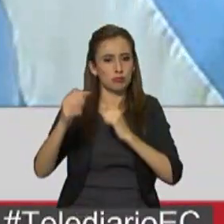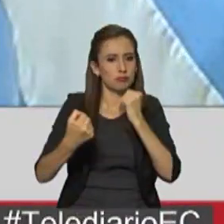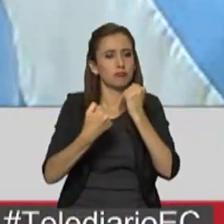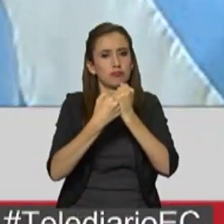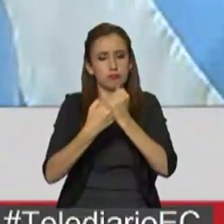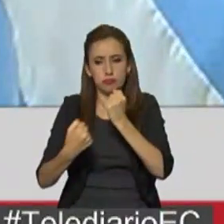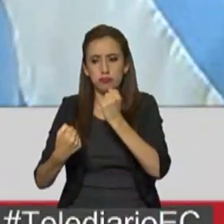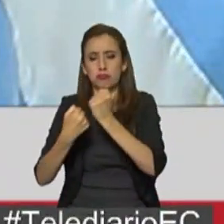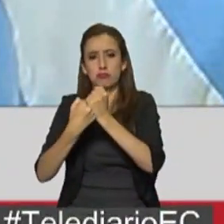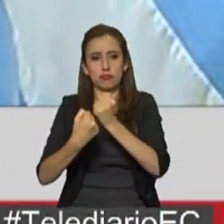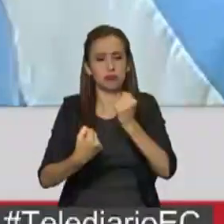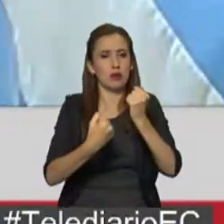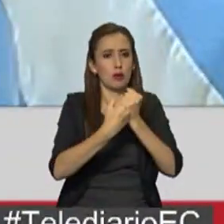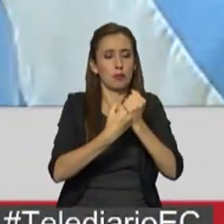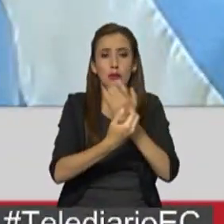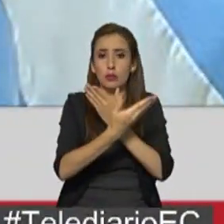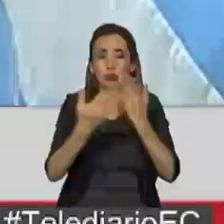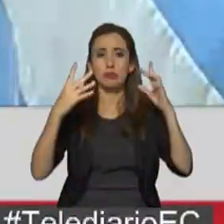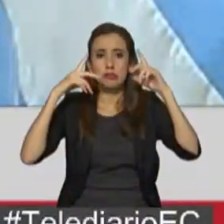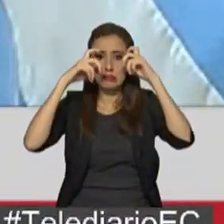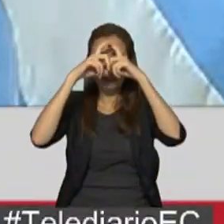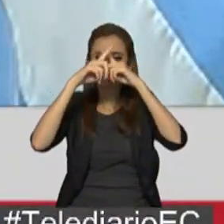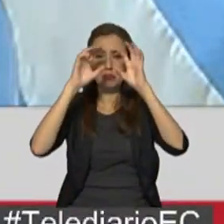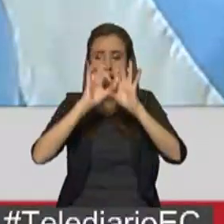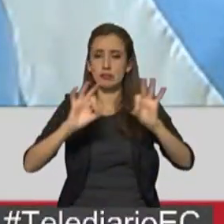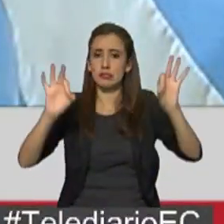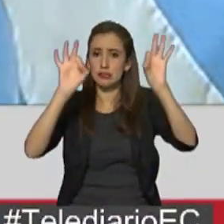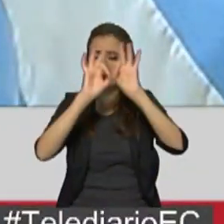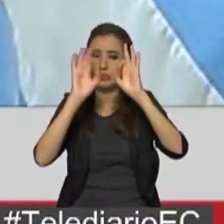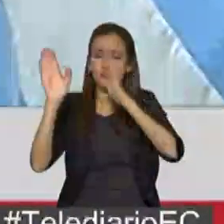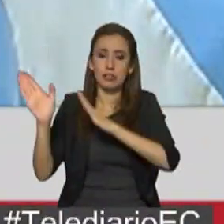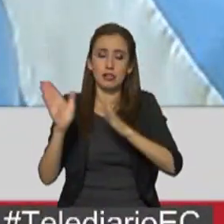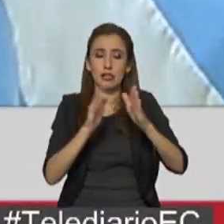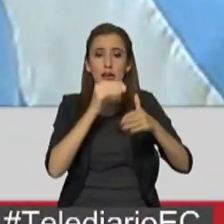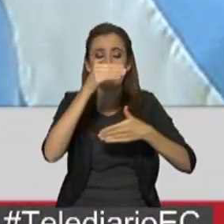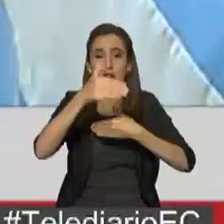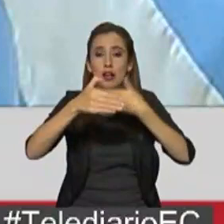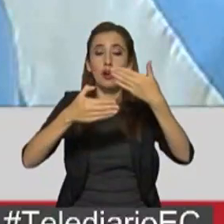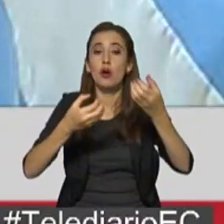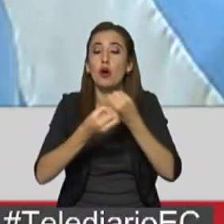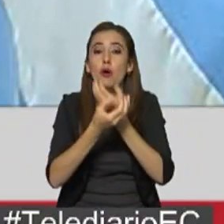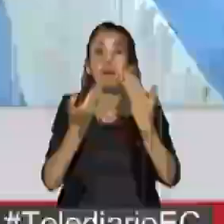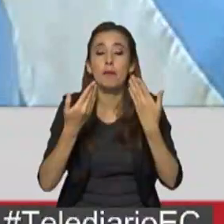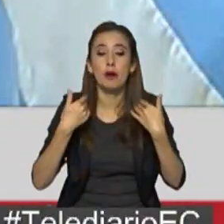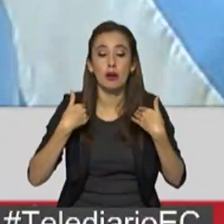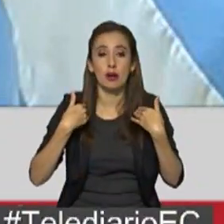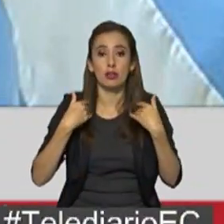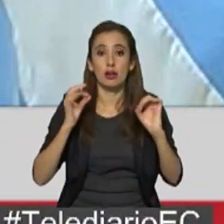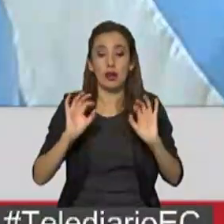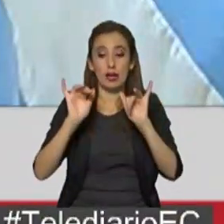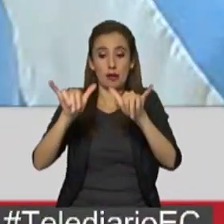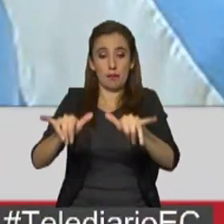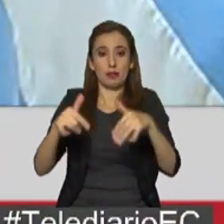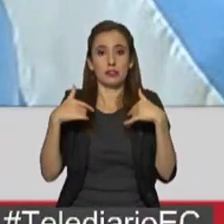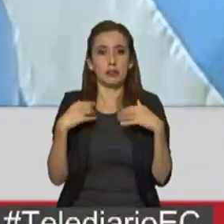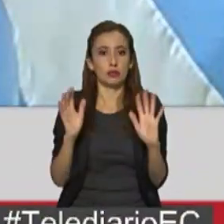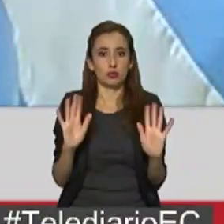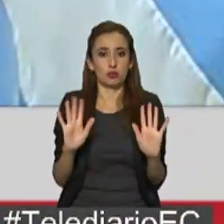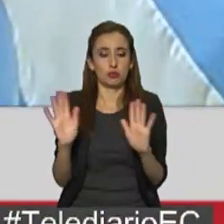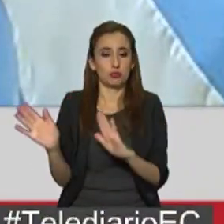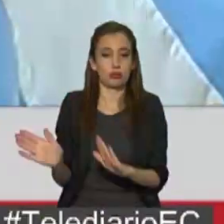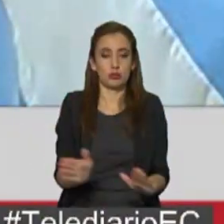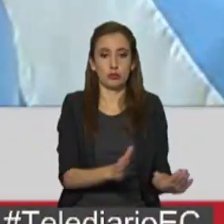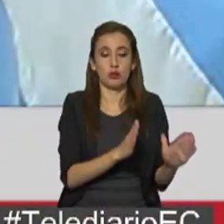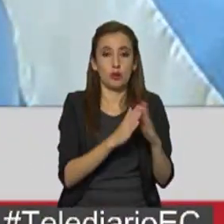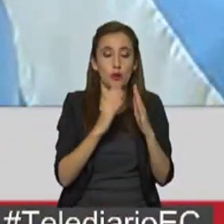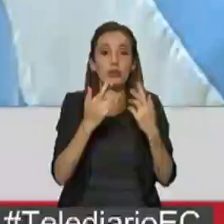tan difícil en una situación económica tan difícil y eso no tiene por qué paralizar o disminuir el nivel de